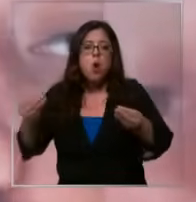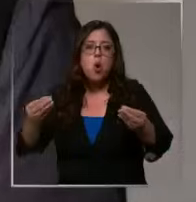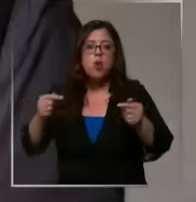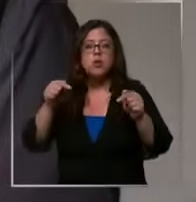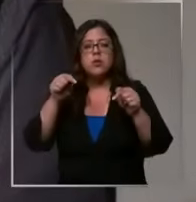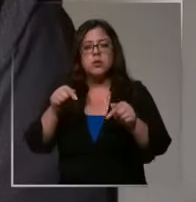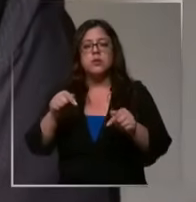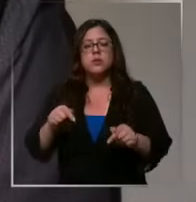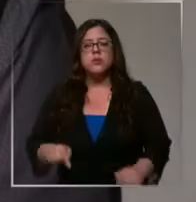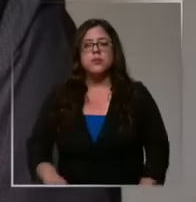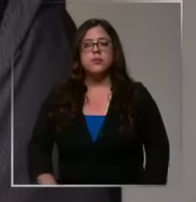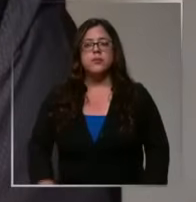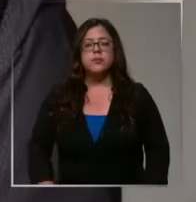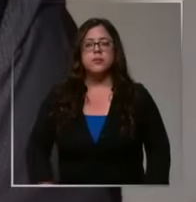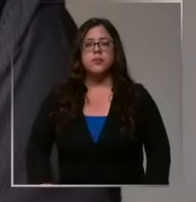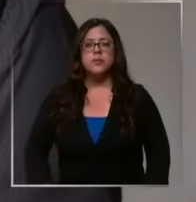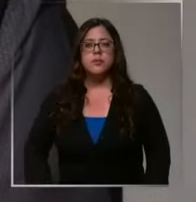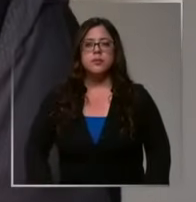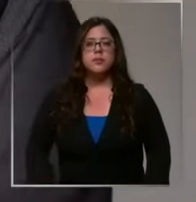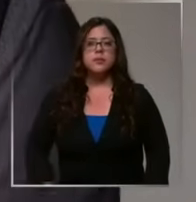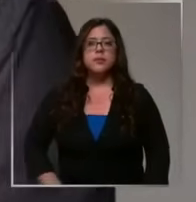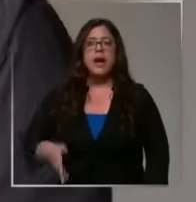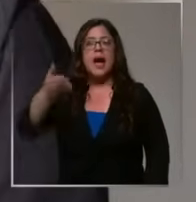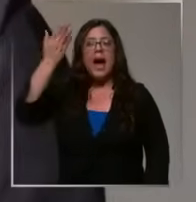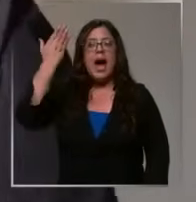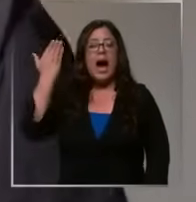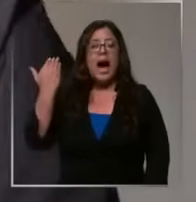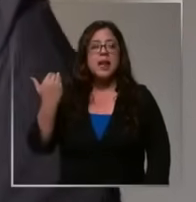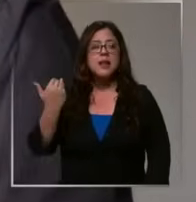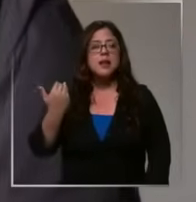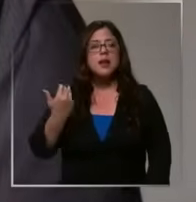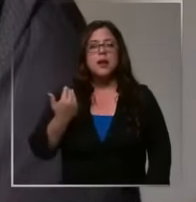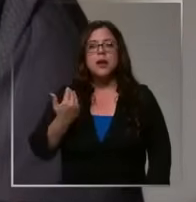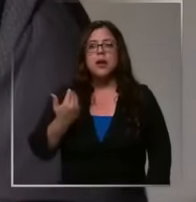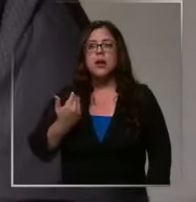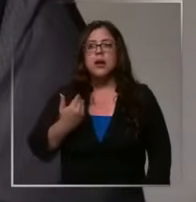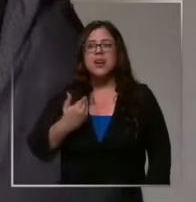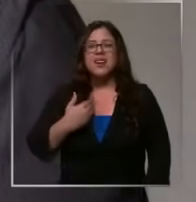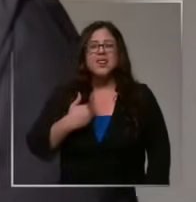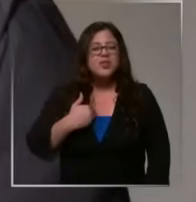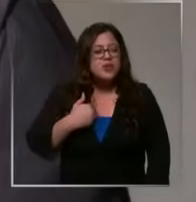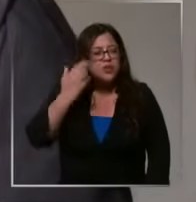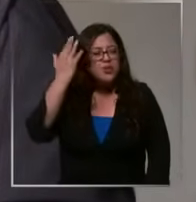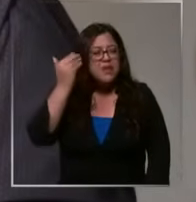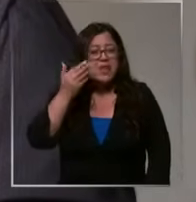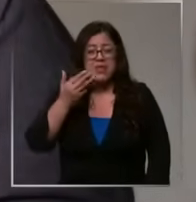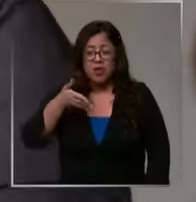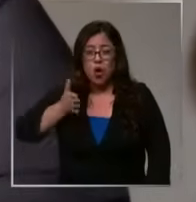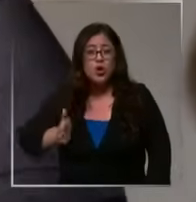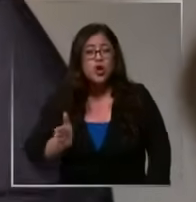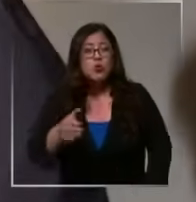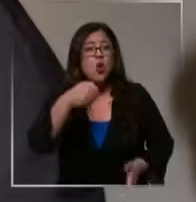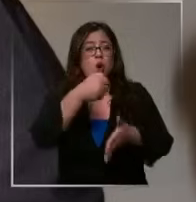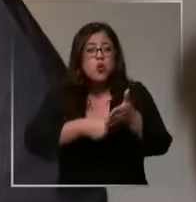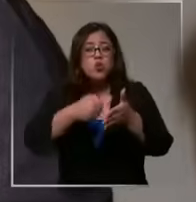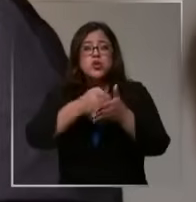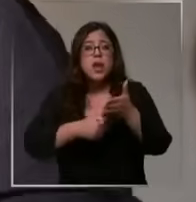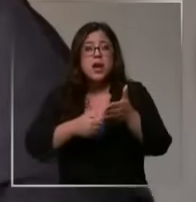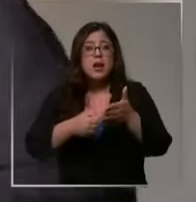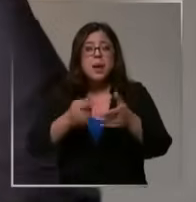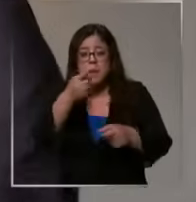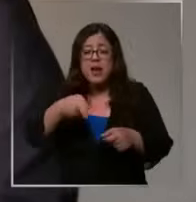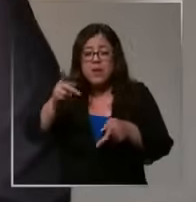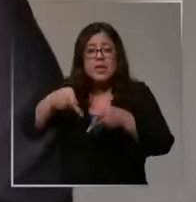extremo. Llegaba un momento de decir, no sé si seguir, luchar, para que se devuelva su